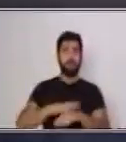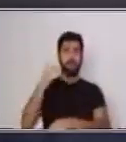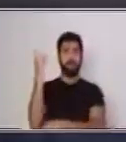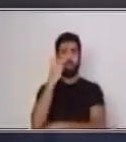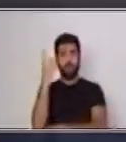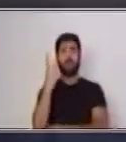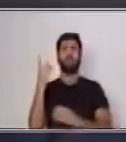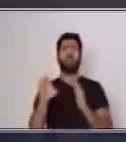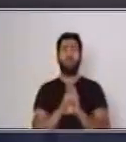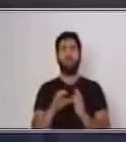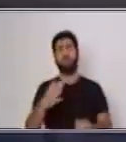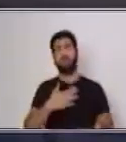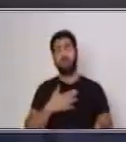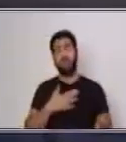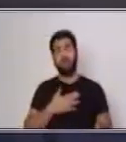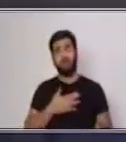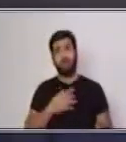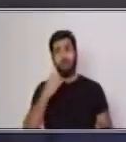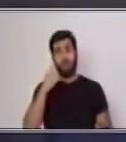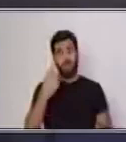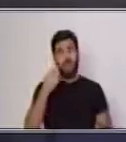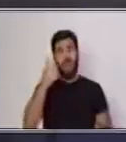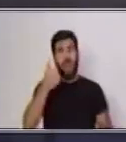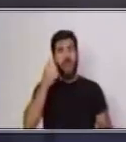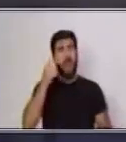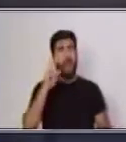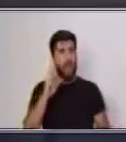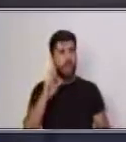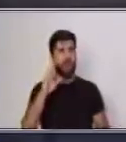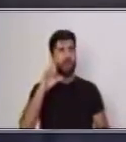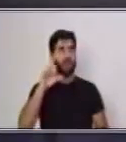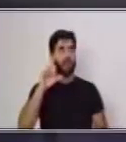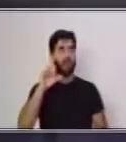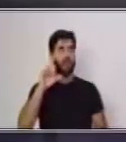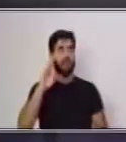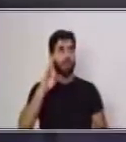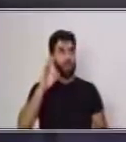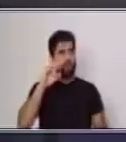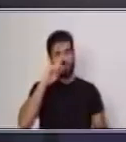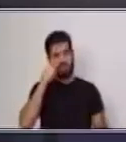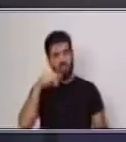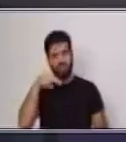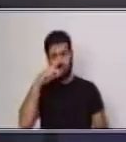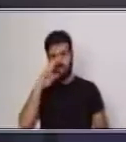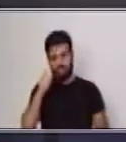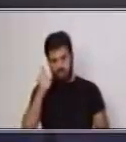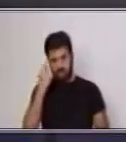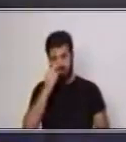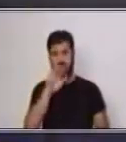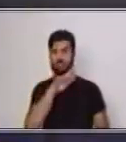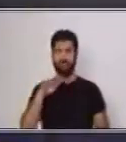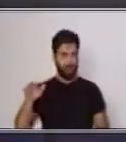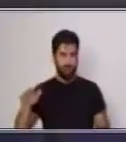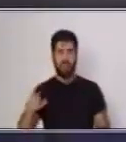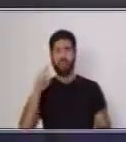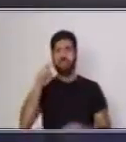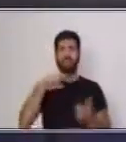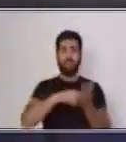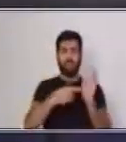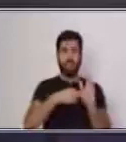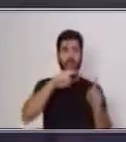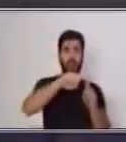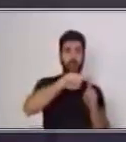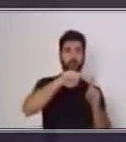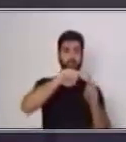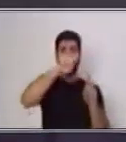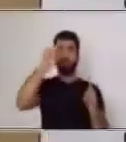uso de los llamados arbotantes, arcos que se apoyan en los muros de la catedral y en pilares